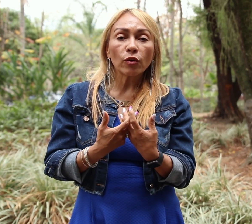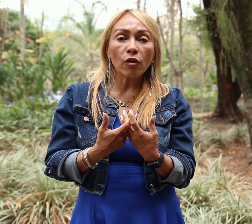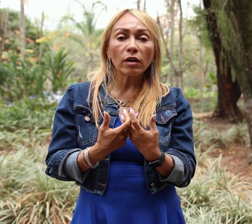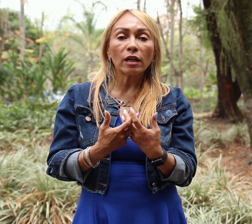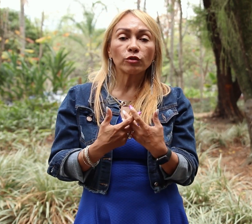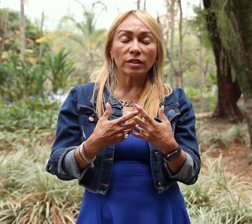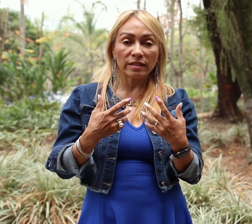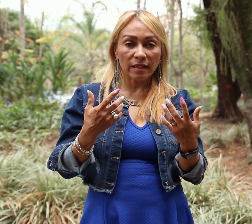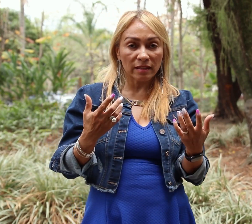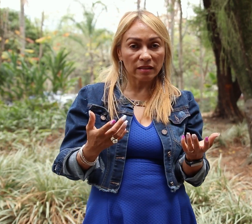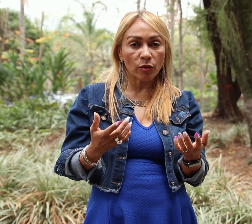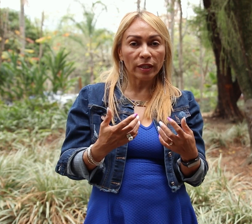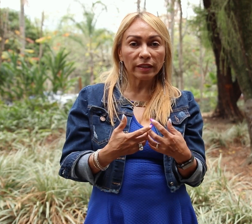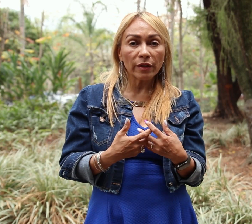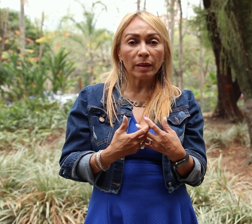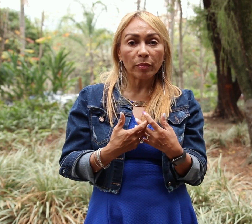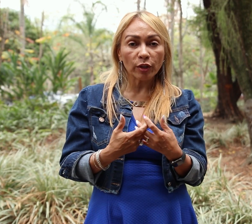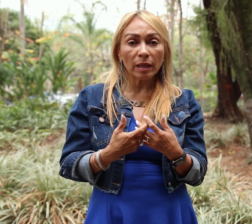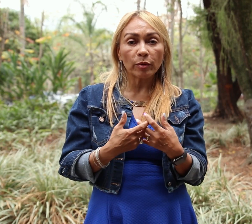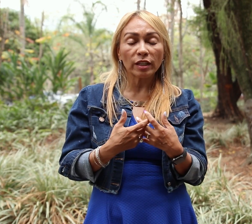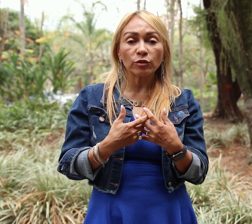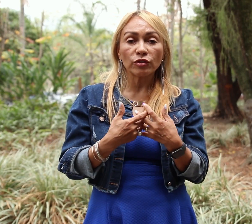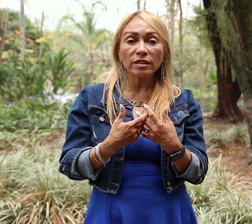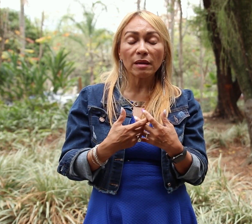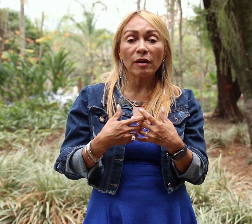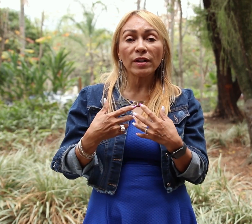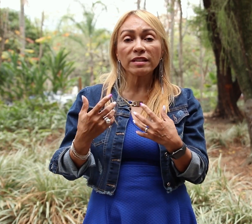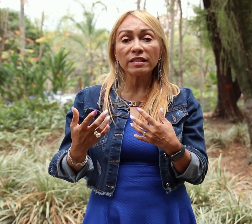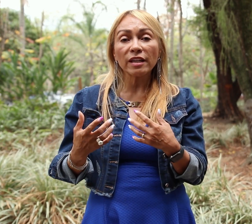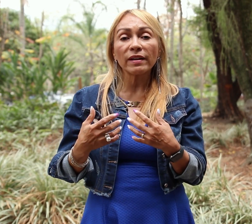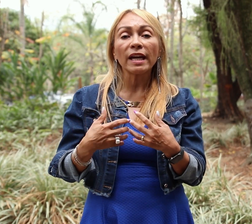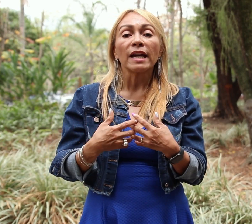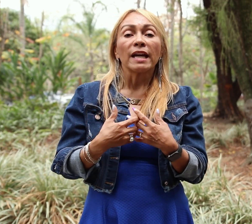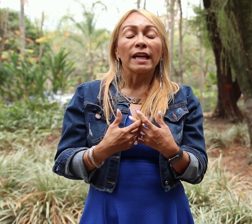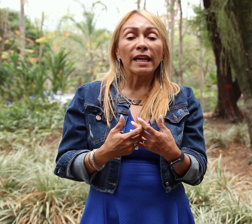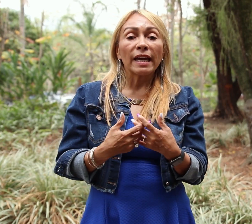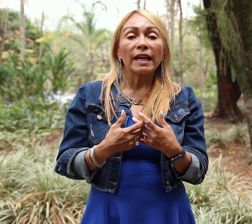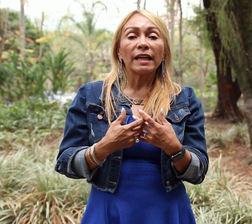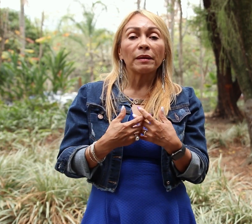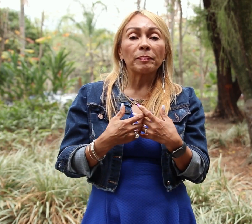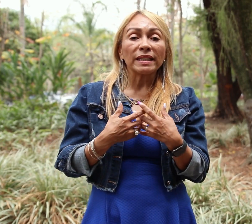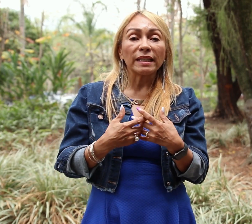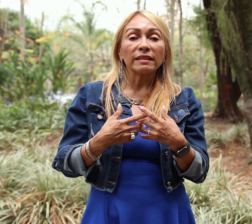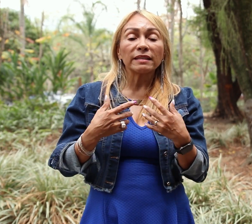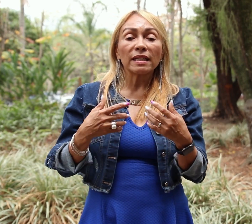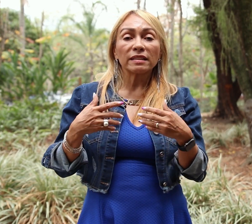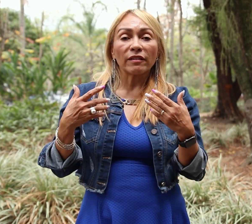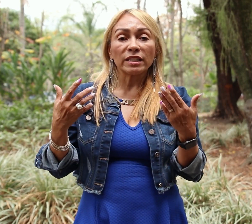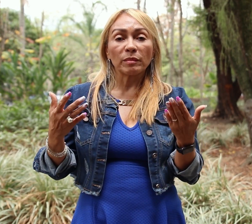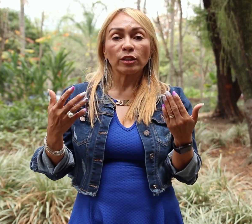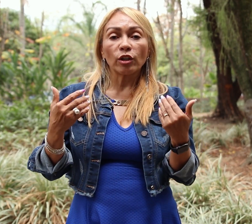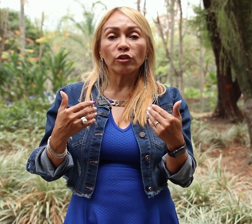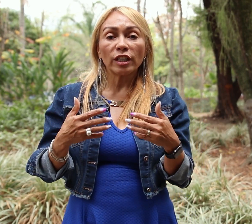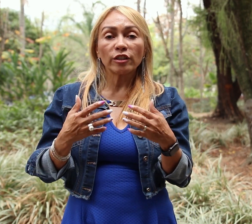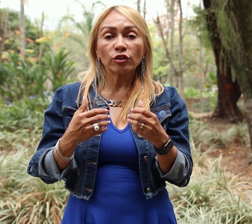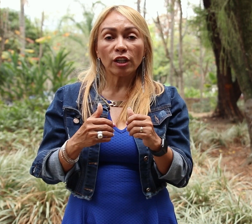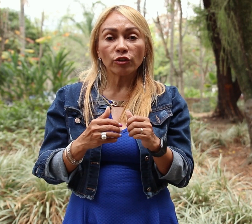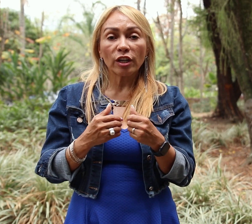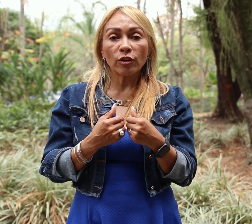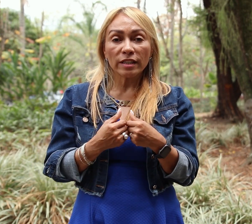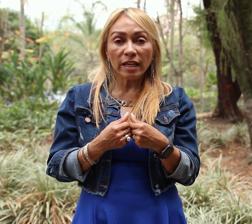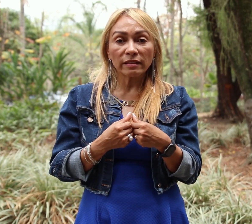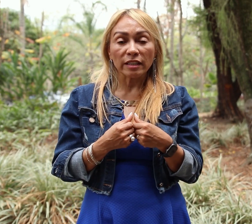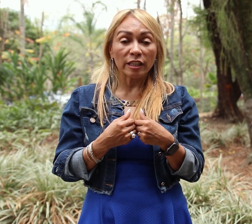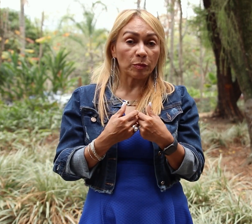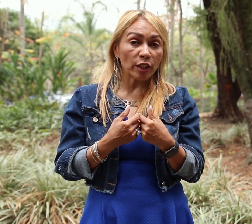perfecto con la justicia restaurativa. ¿Por qué? Porque es un sistema flexible que pretende el restablecimiento de los derechos